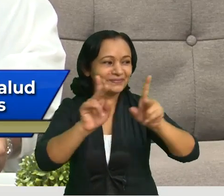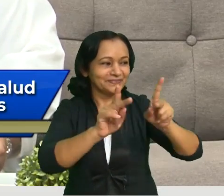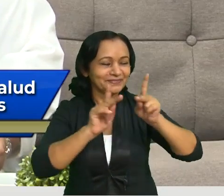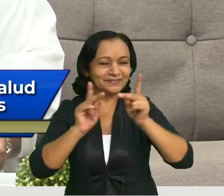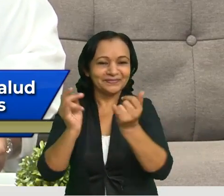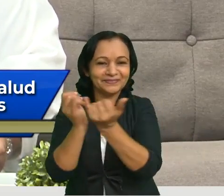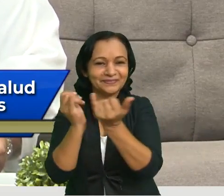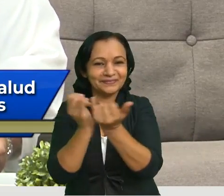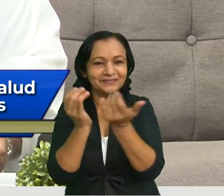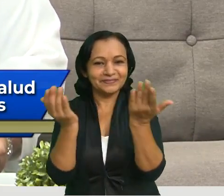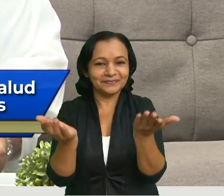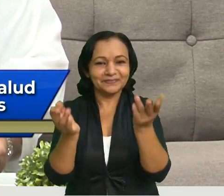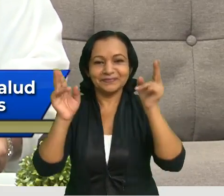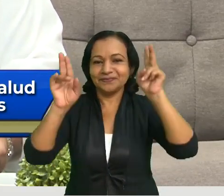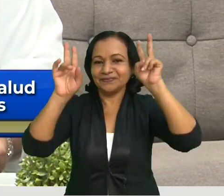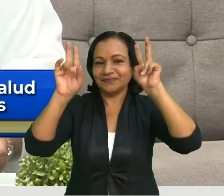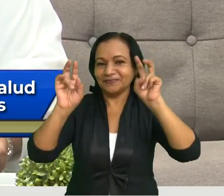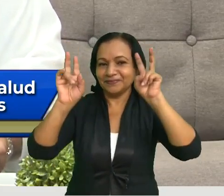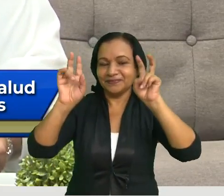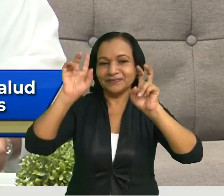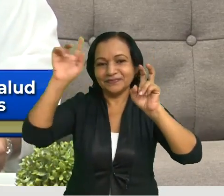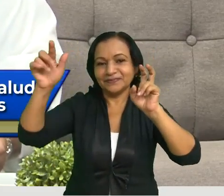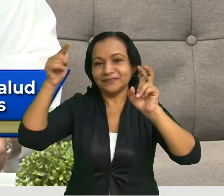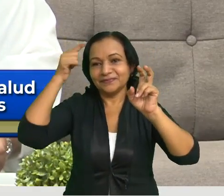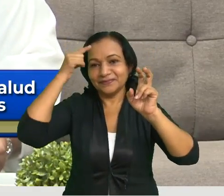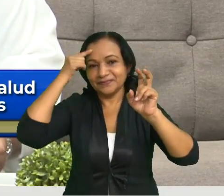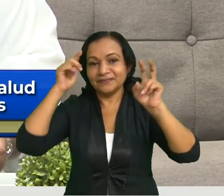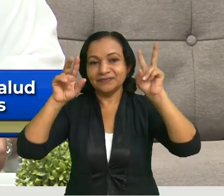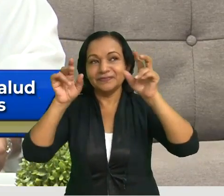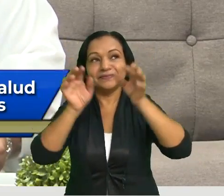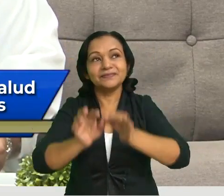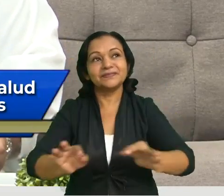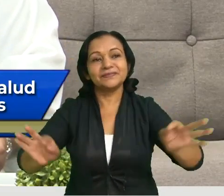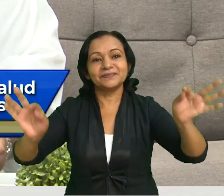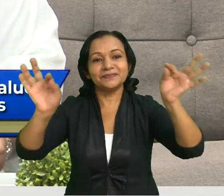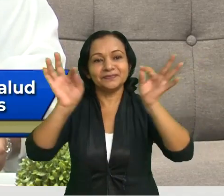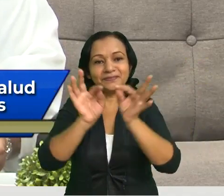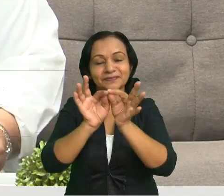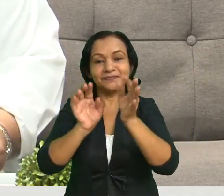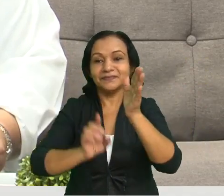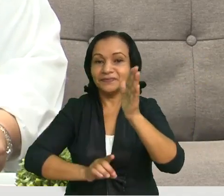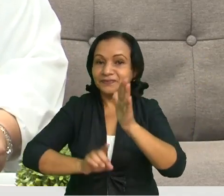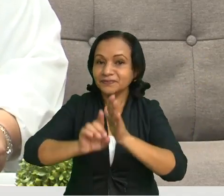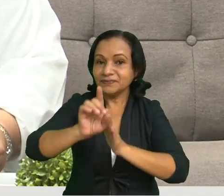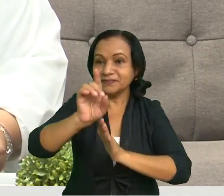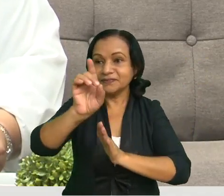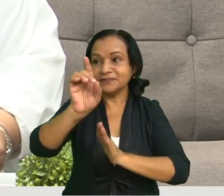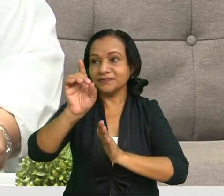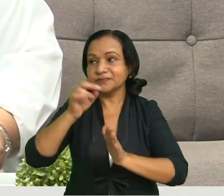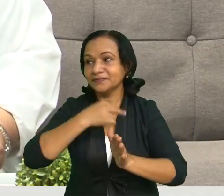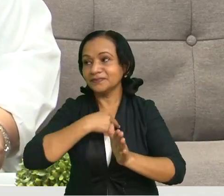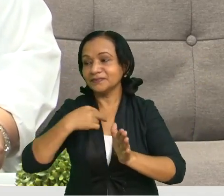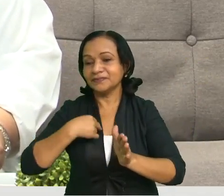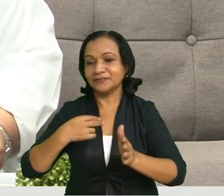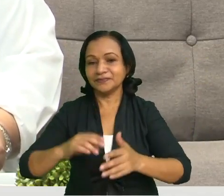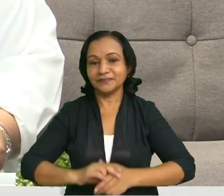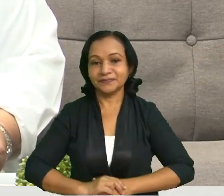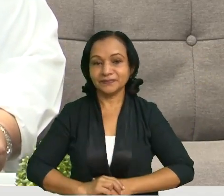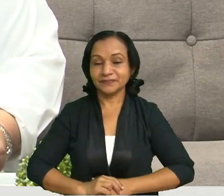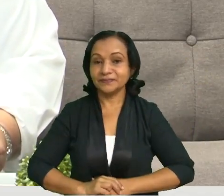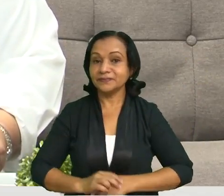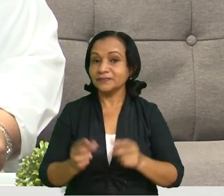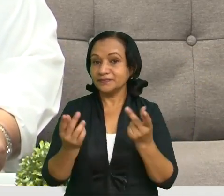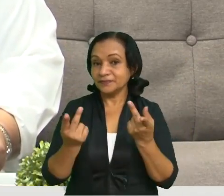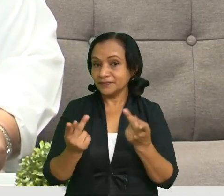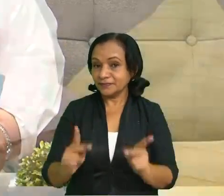credibilidad en el sistema y en nuestro gobierno son aspectos importantes que ayudan a poder desarrollar estas diferentes estrategias y que sin duda